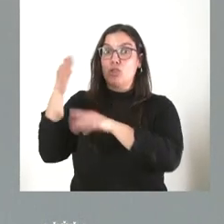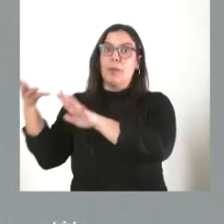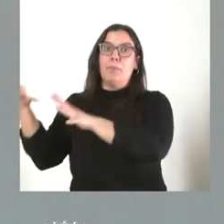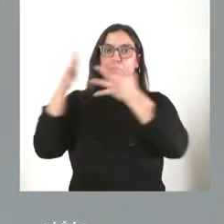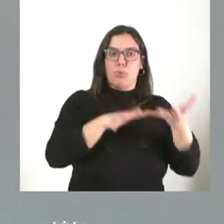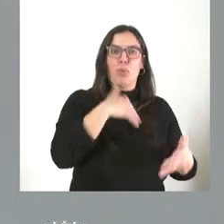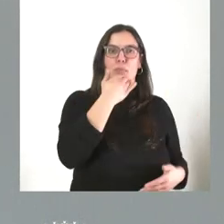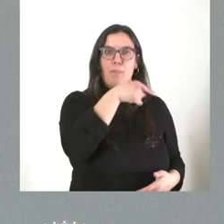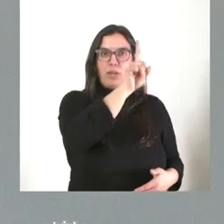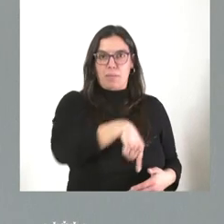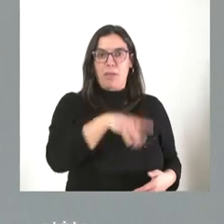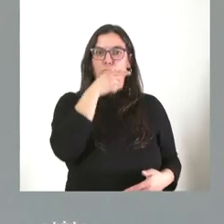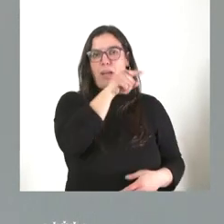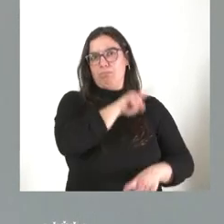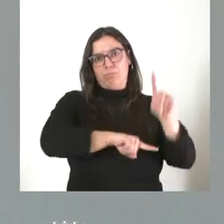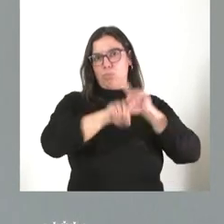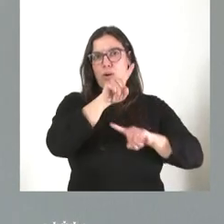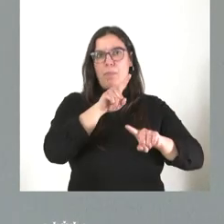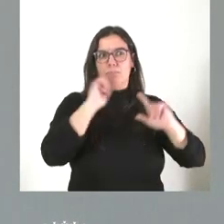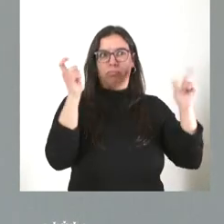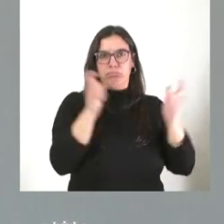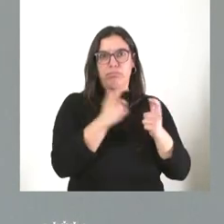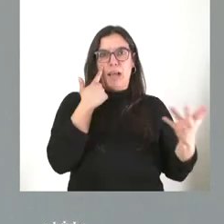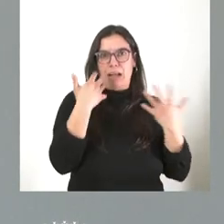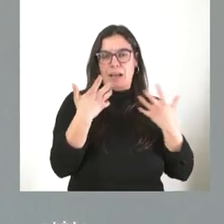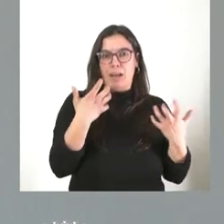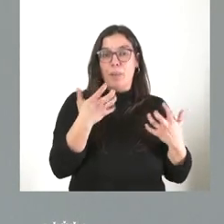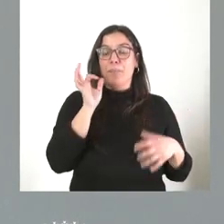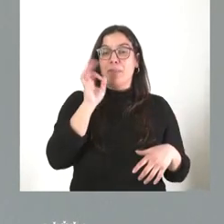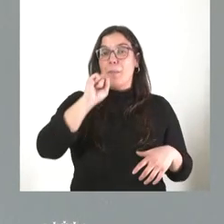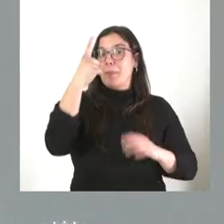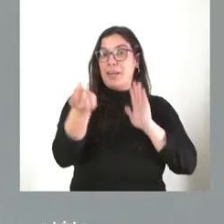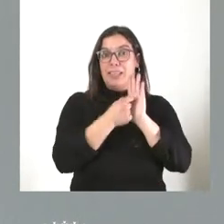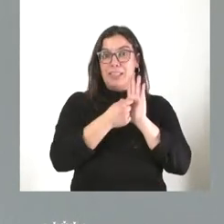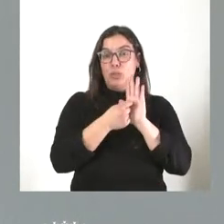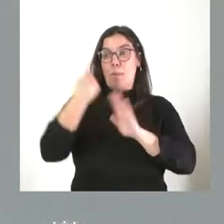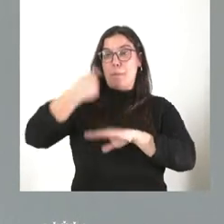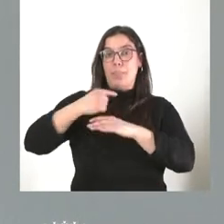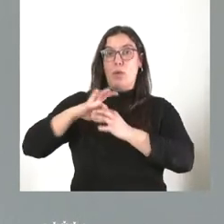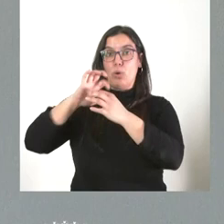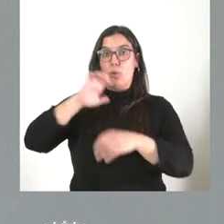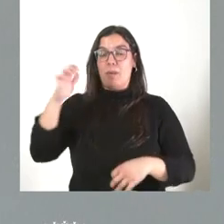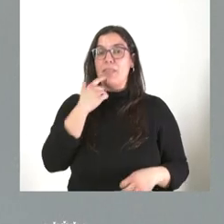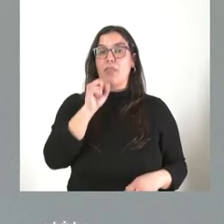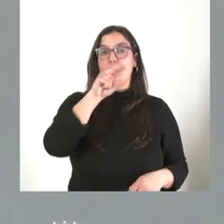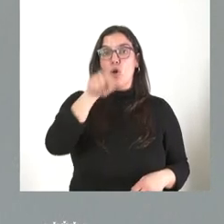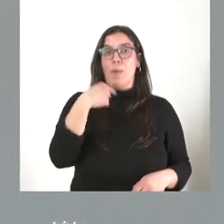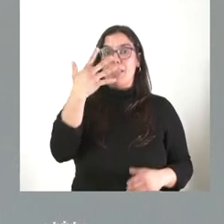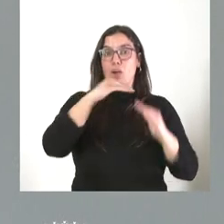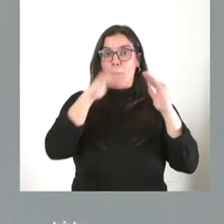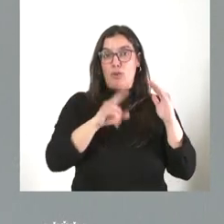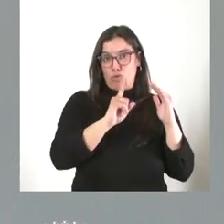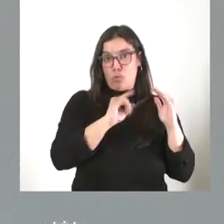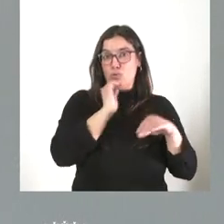con evidentes problemas demográficos que aunque Es verdad que no cumple el requisito predeterminado que establece la Unión Europea de tener menos de 12,5 habitantes kilómetro cuadrado